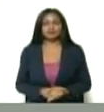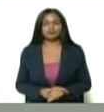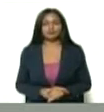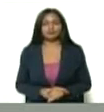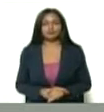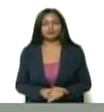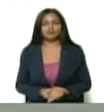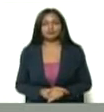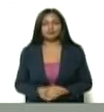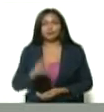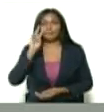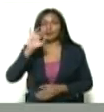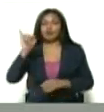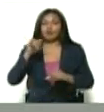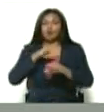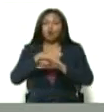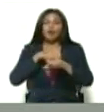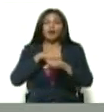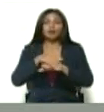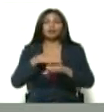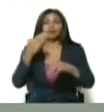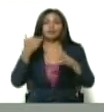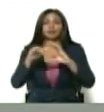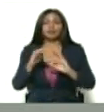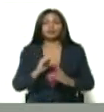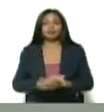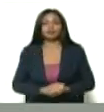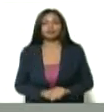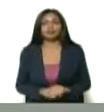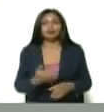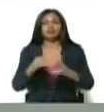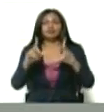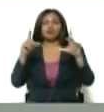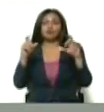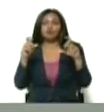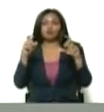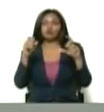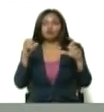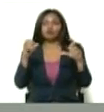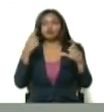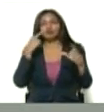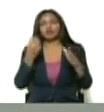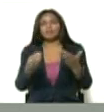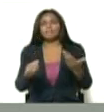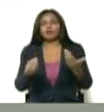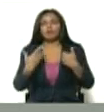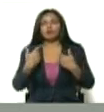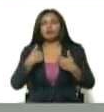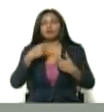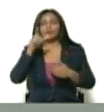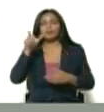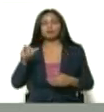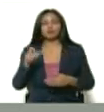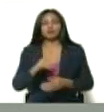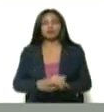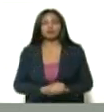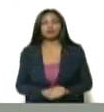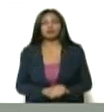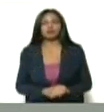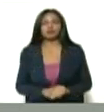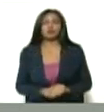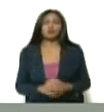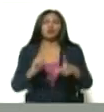Mira, Jorge, te voy a mandar, te voy a mandar una foto que me manda una persona que